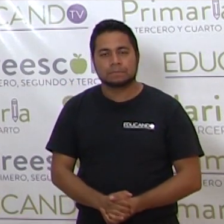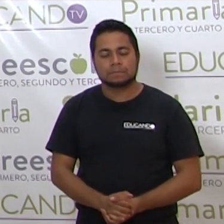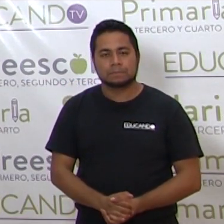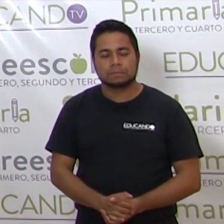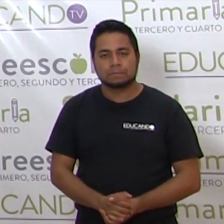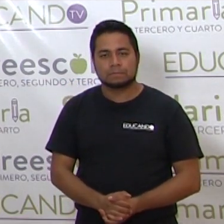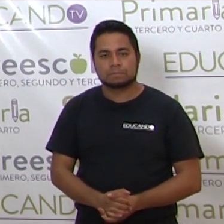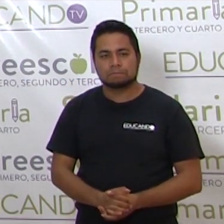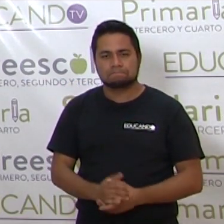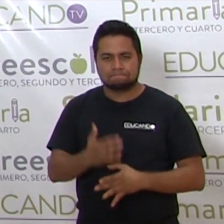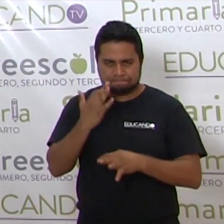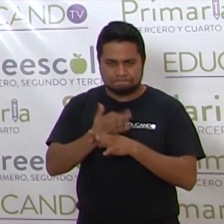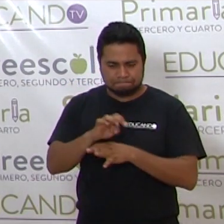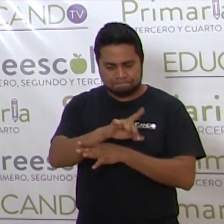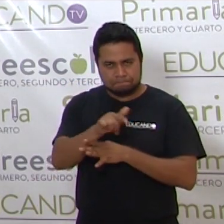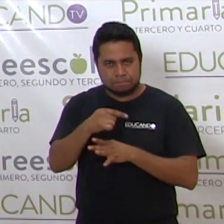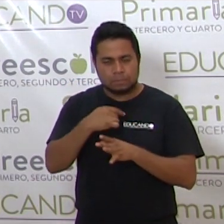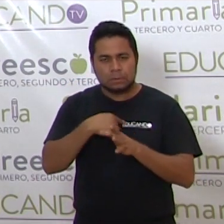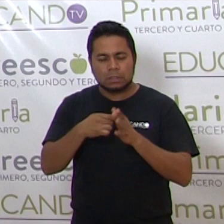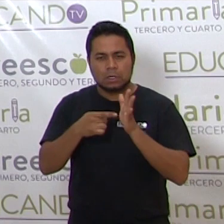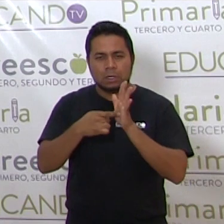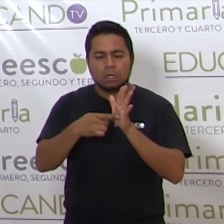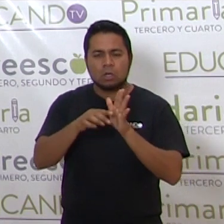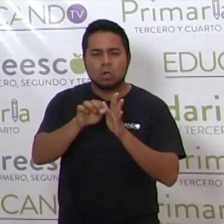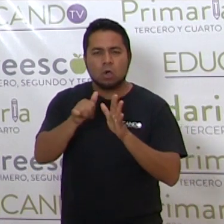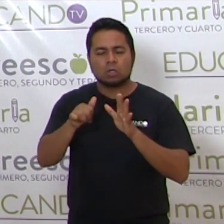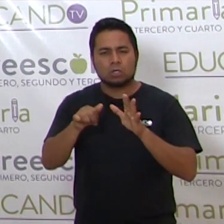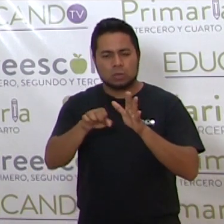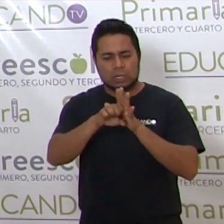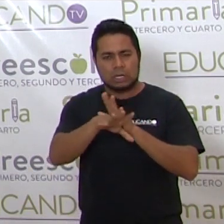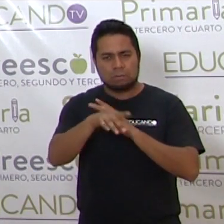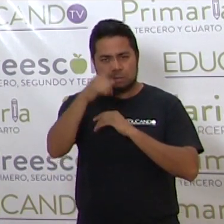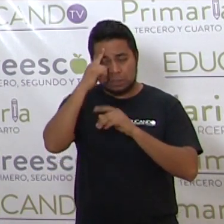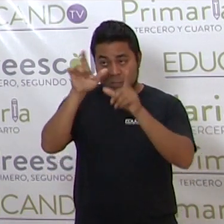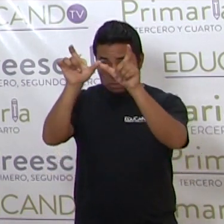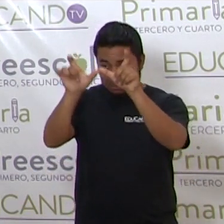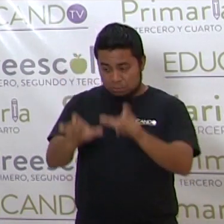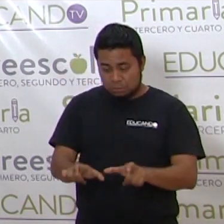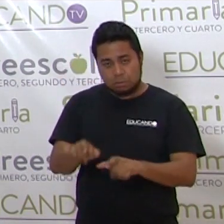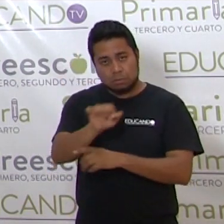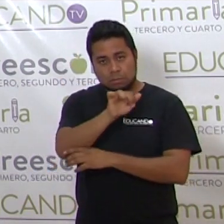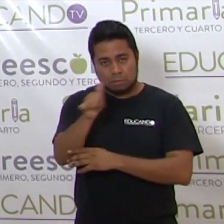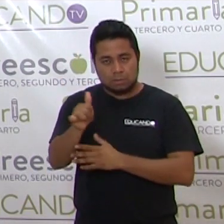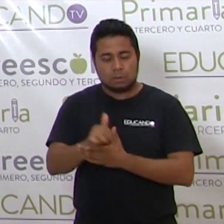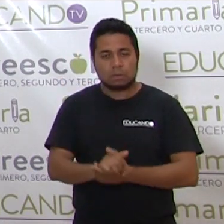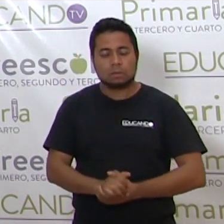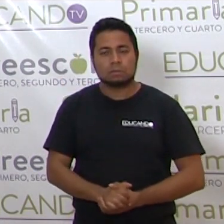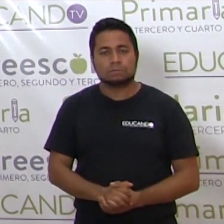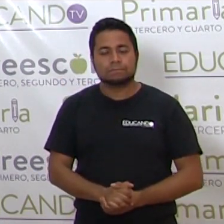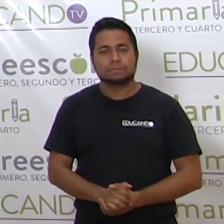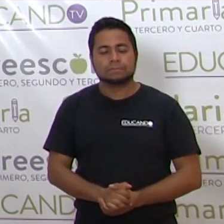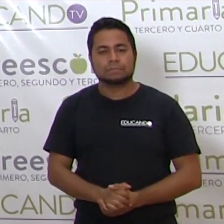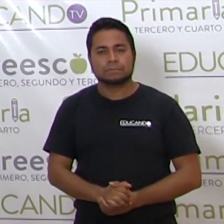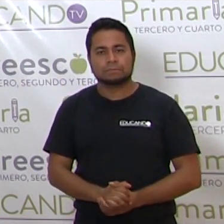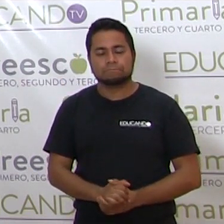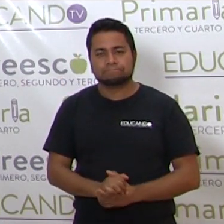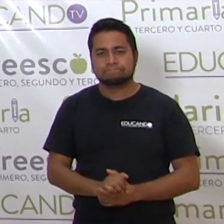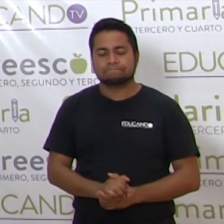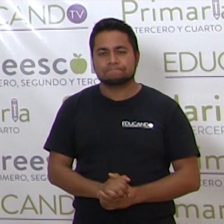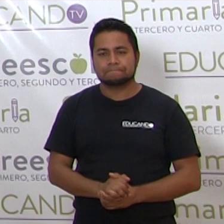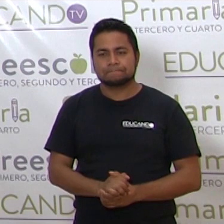ahorita que veamos el siguiente ejemplo en la siguiente tabla es también a